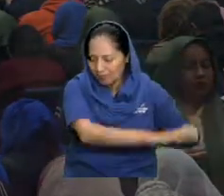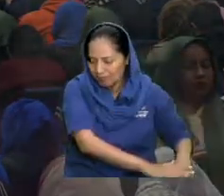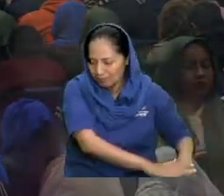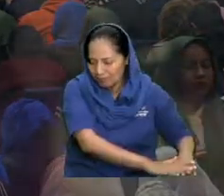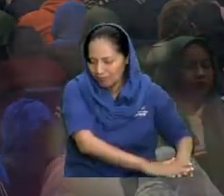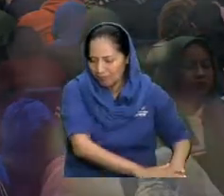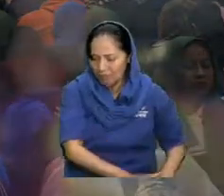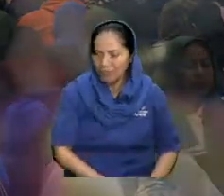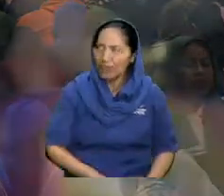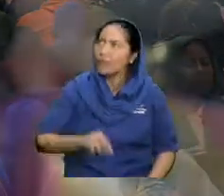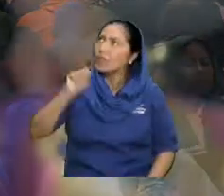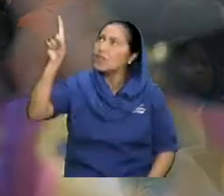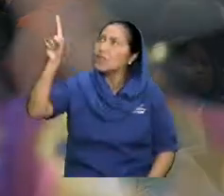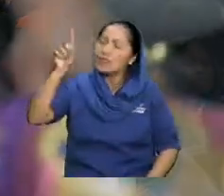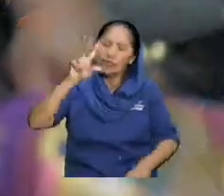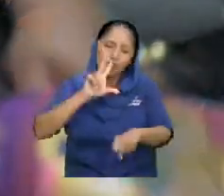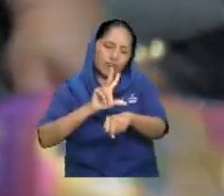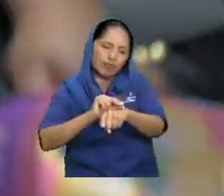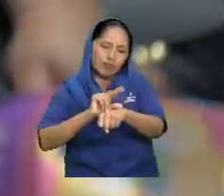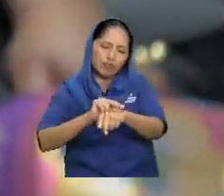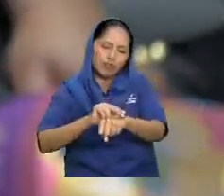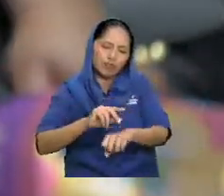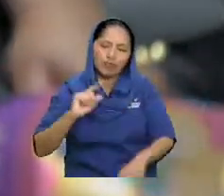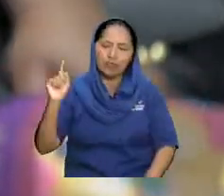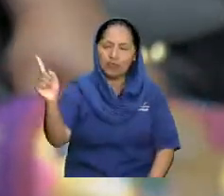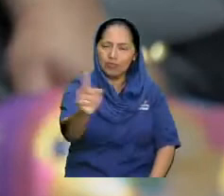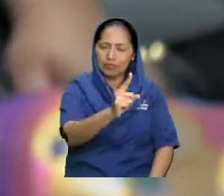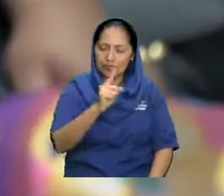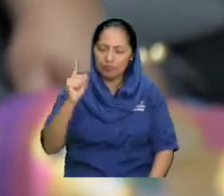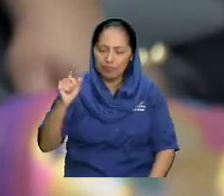adorarte en libertad, no en esclavitud de deudas.